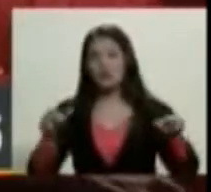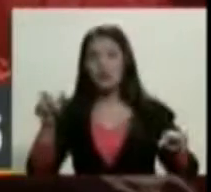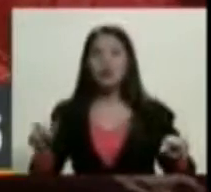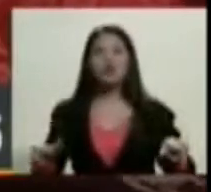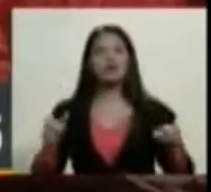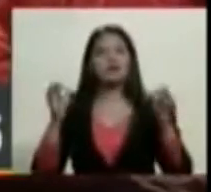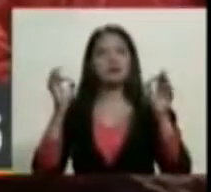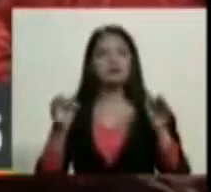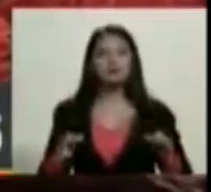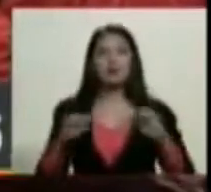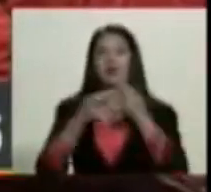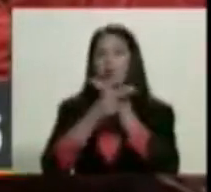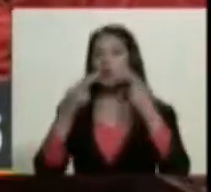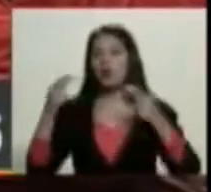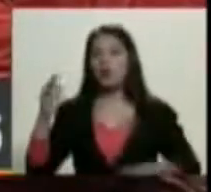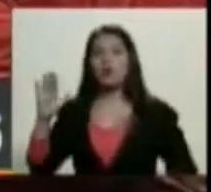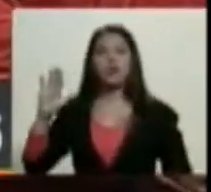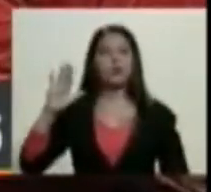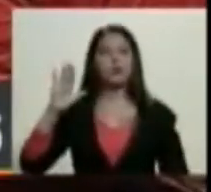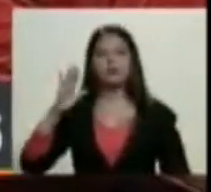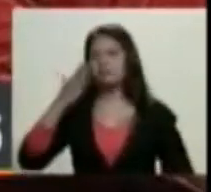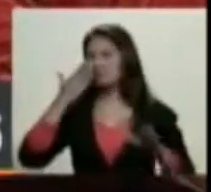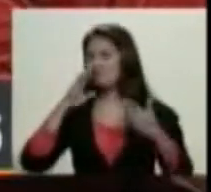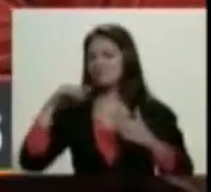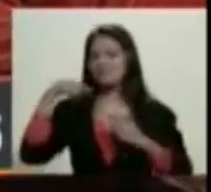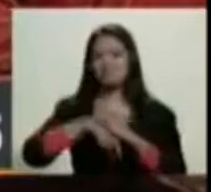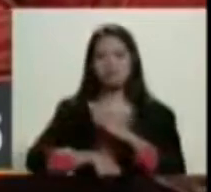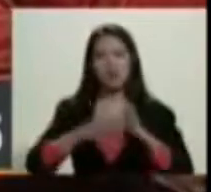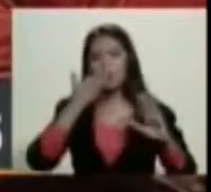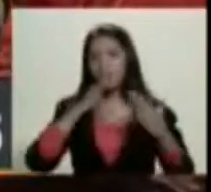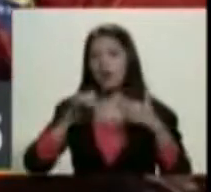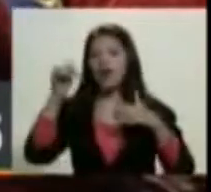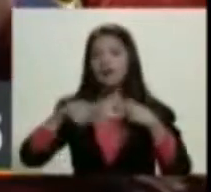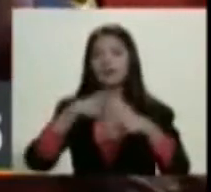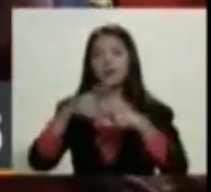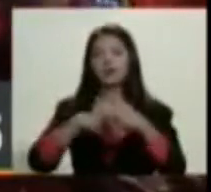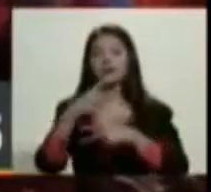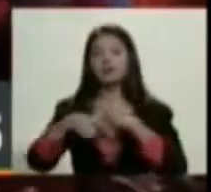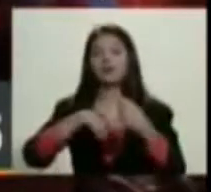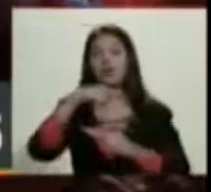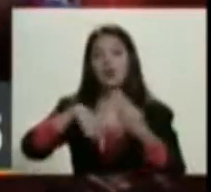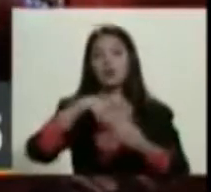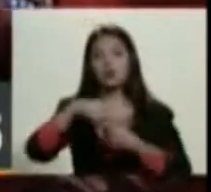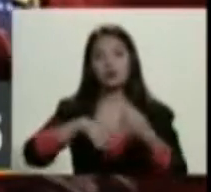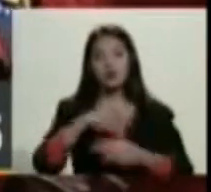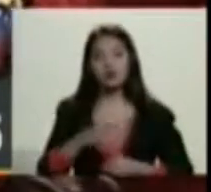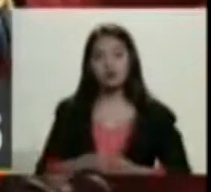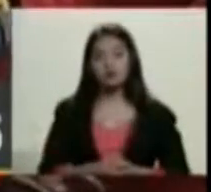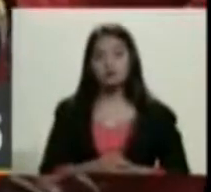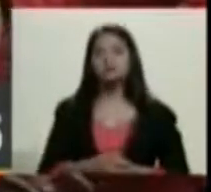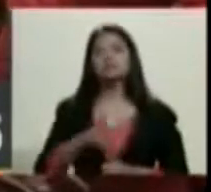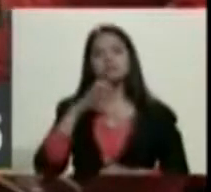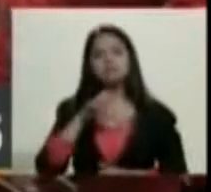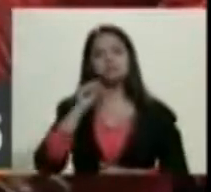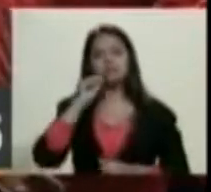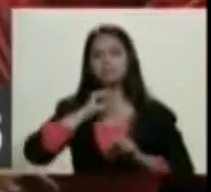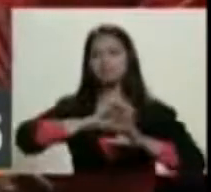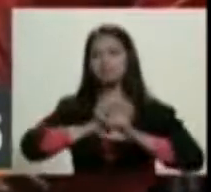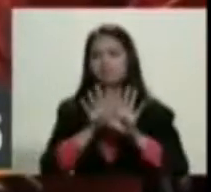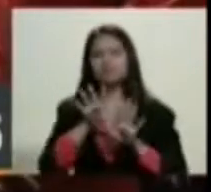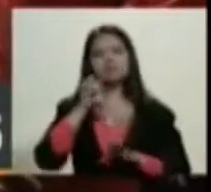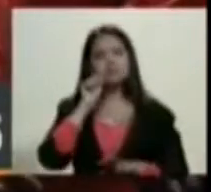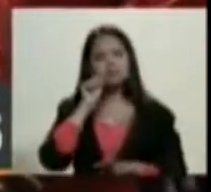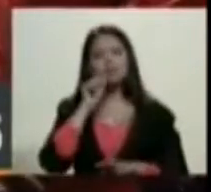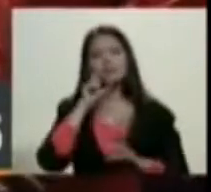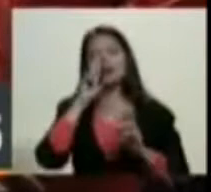están comprometidas hasta la médula con este proceso revolucionario y entendemos claramente